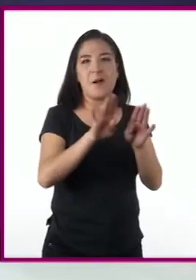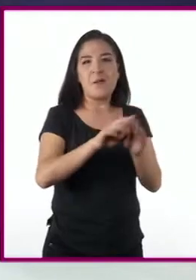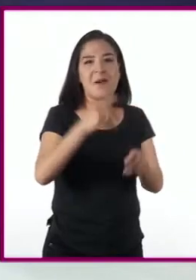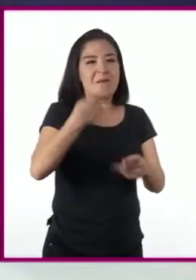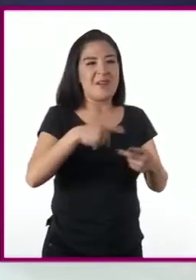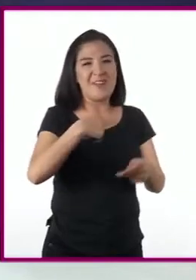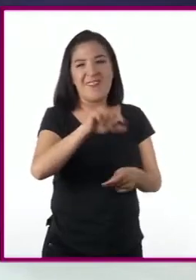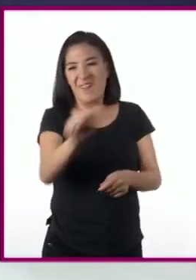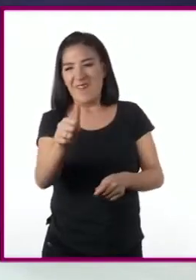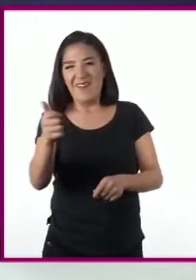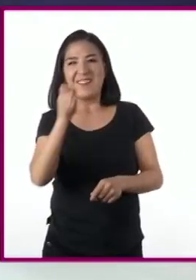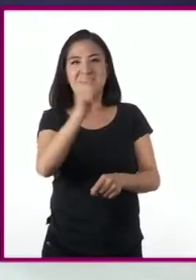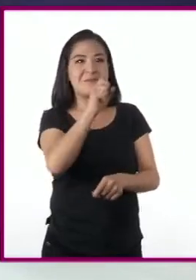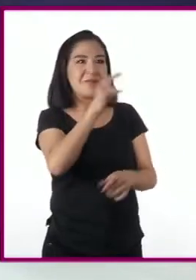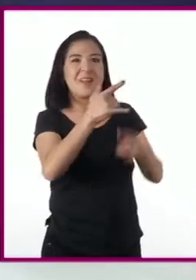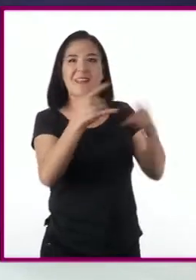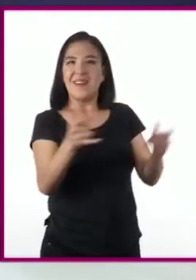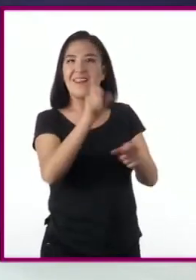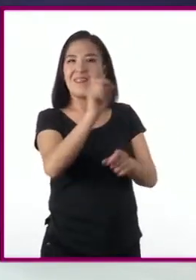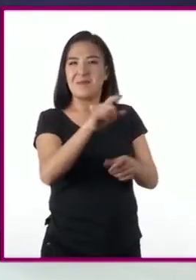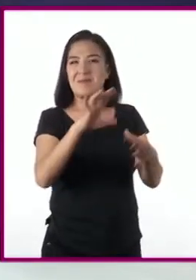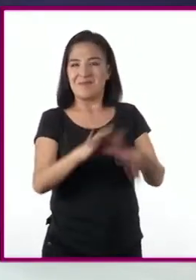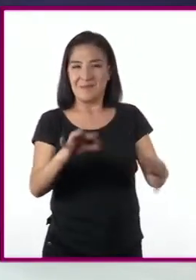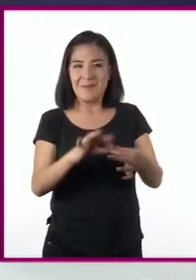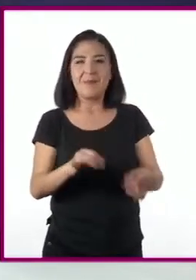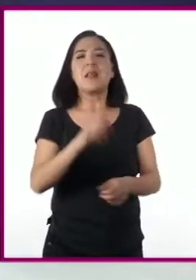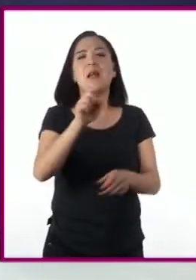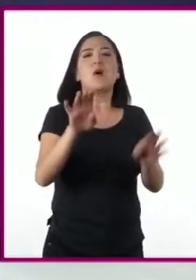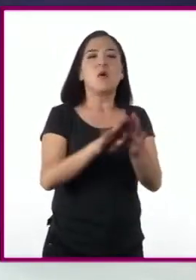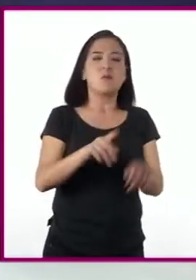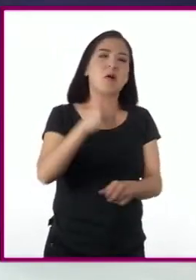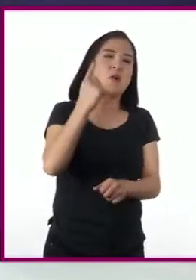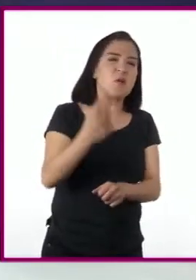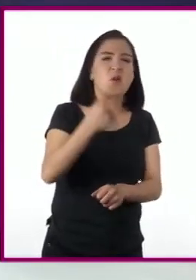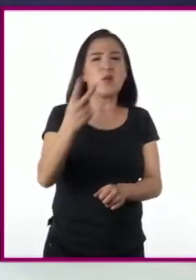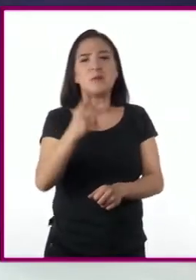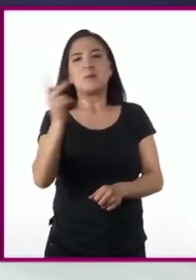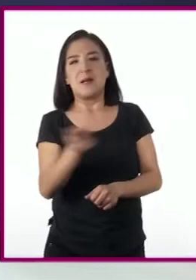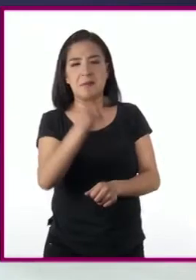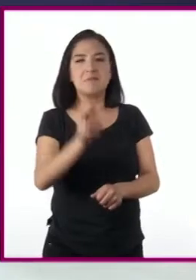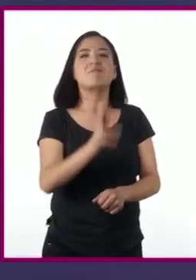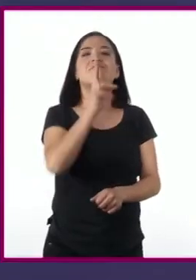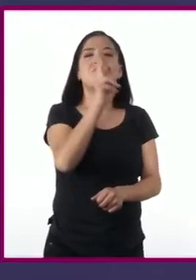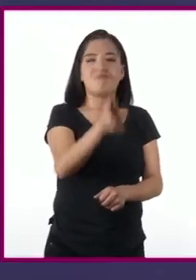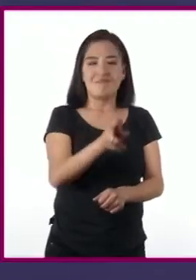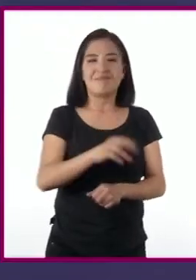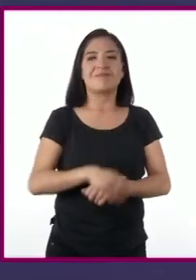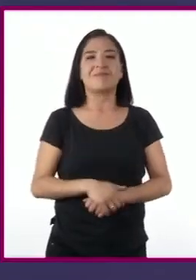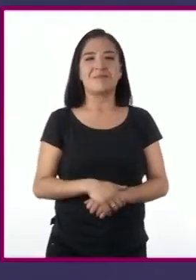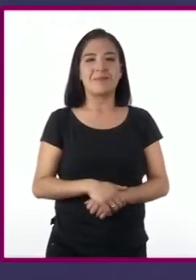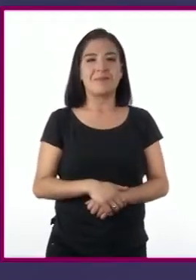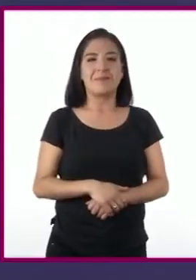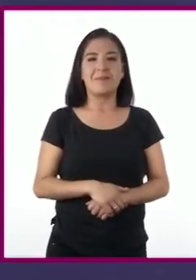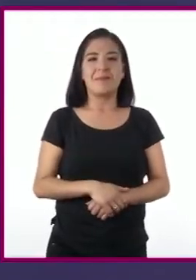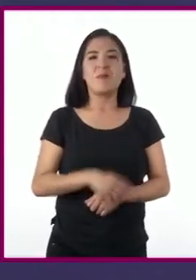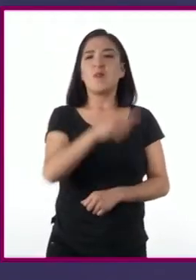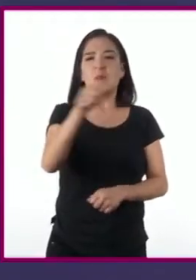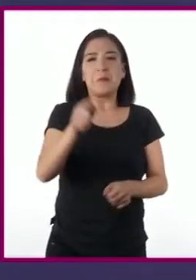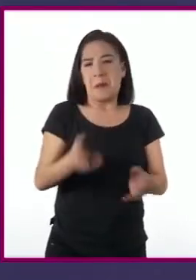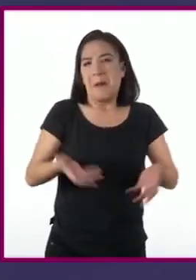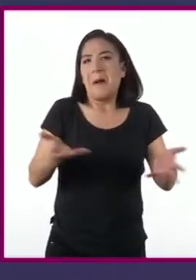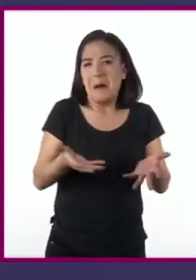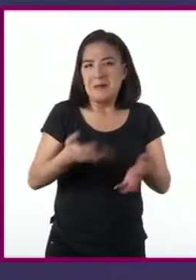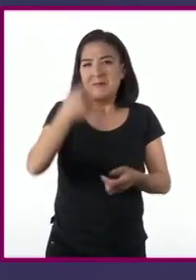algún momento, al menos 2 de estas preguntas, pueden responderlas afirmativamente. ¿Qué han hecho